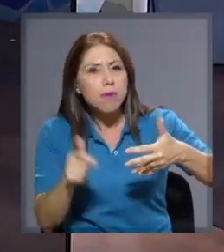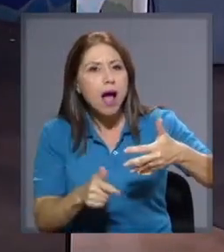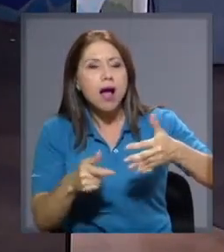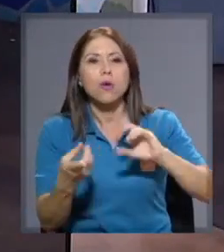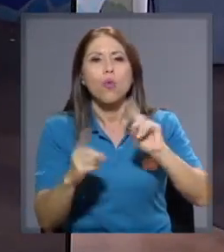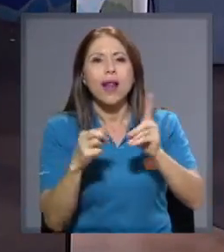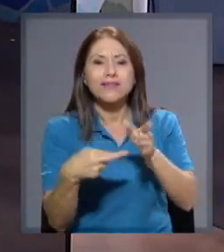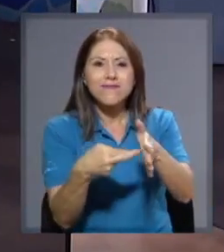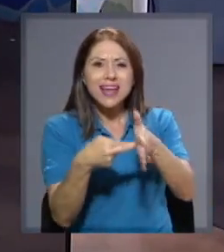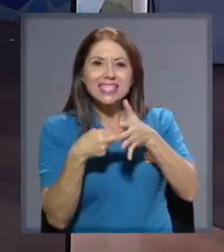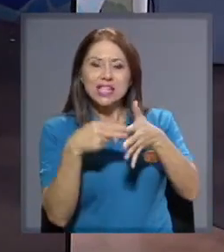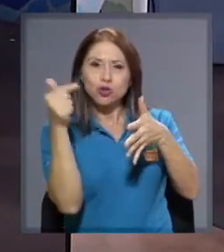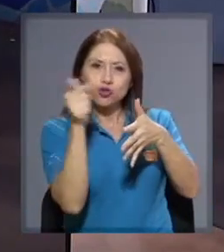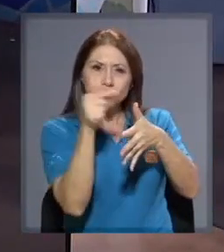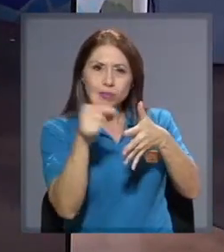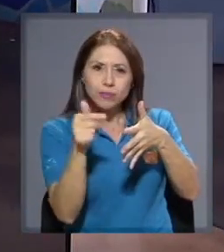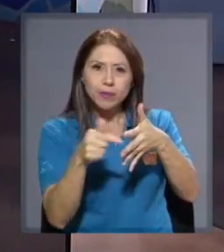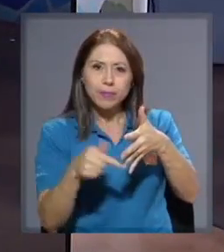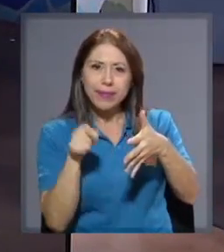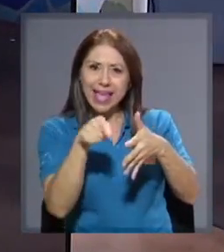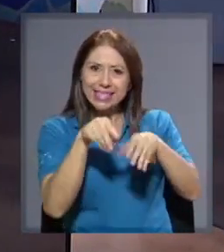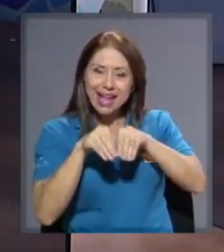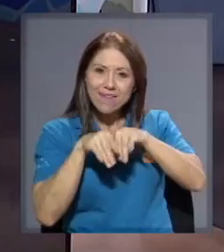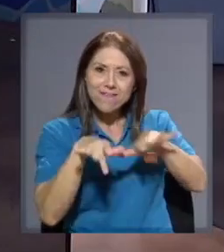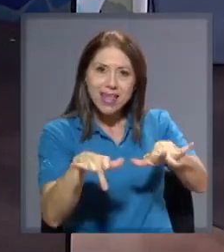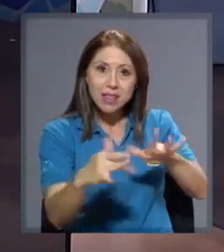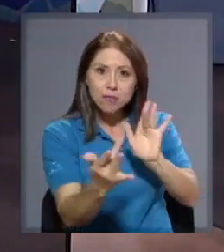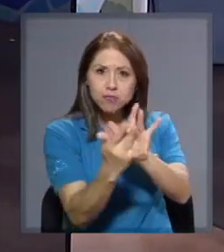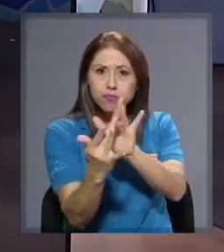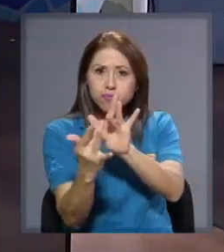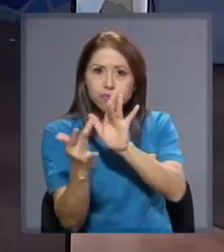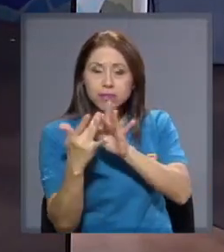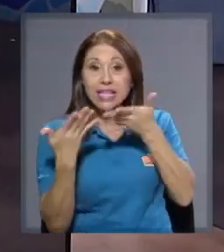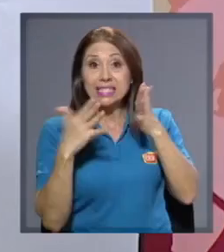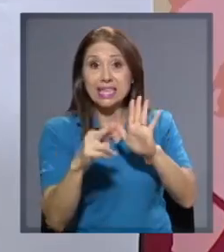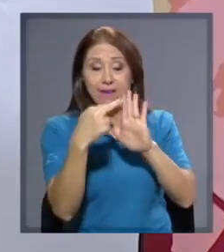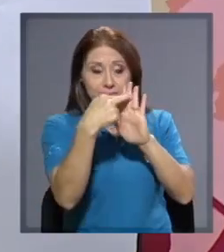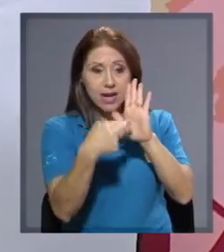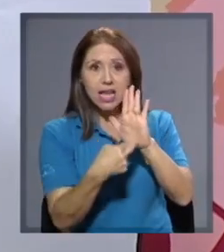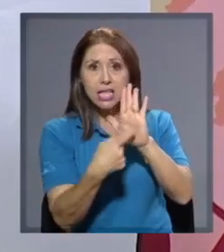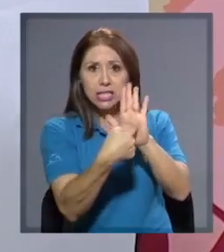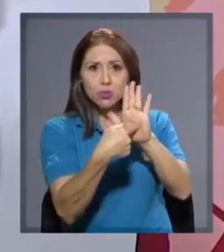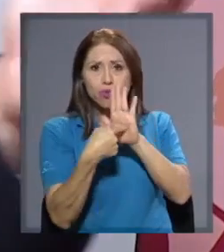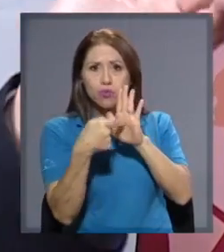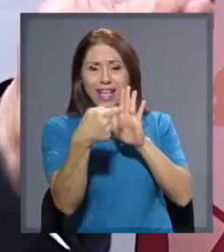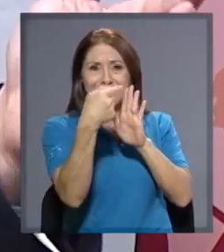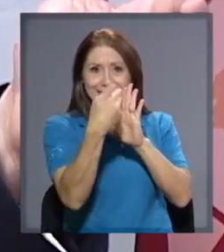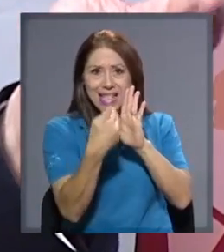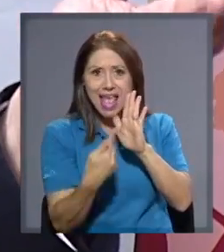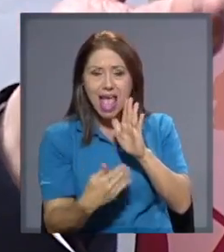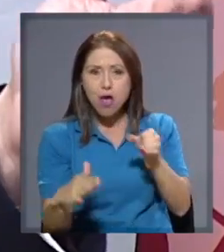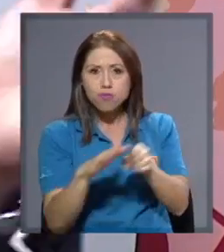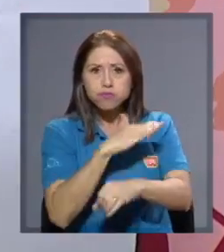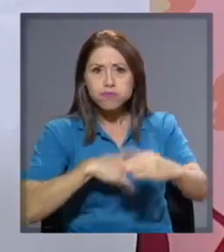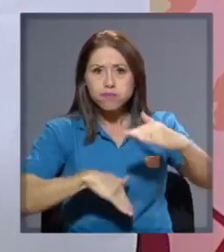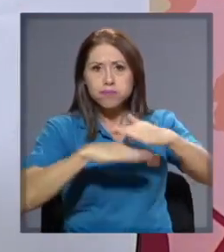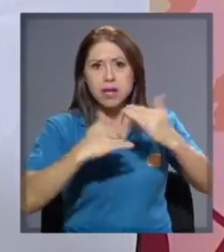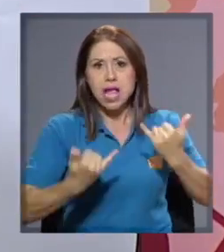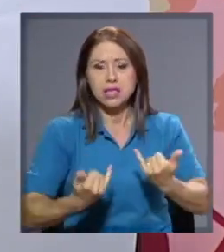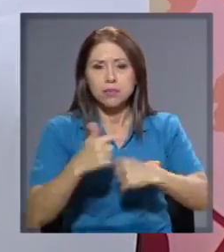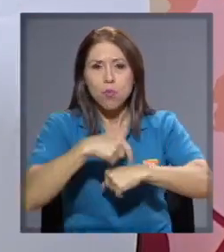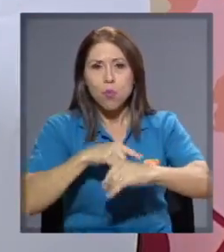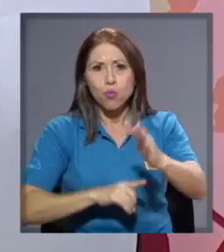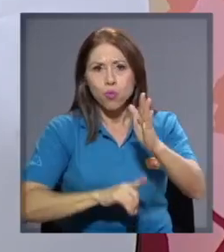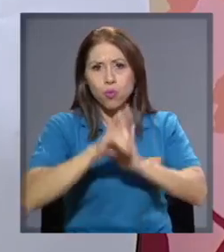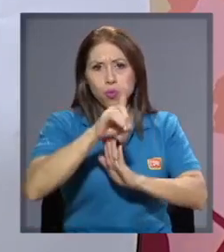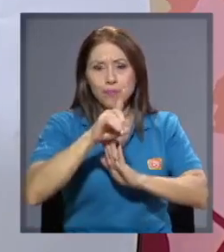cumplir esa red para que una vez que esos requerimientos estén que es lo que en este momento se está desarrollando y lo está